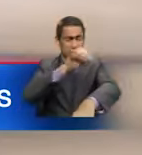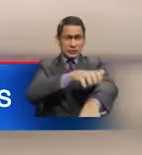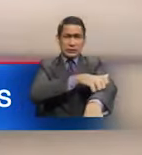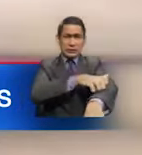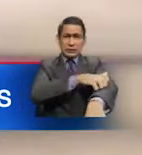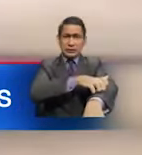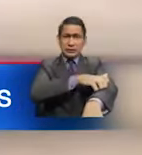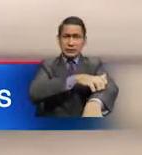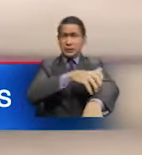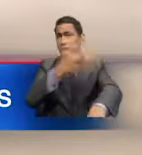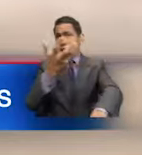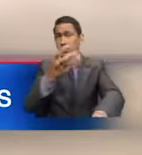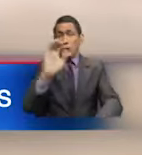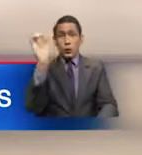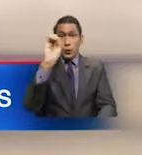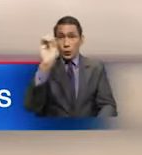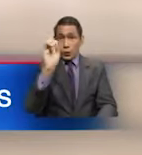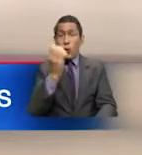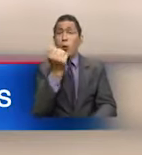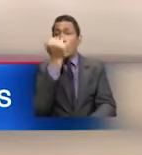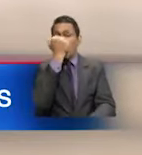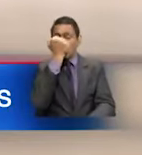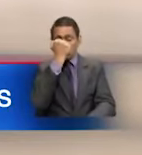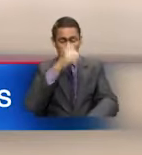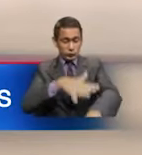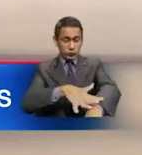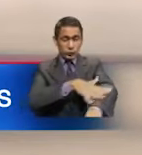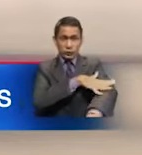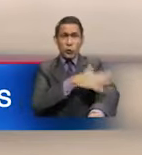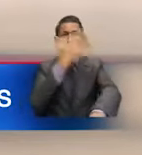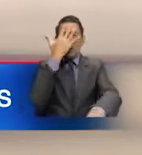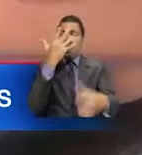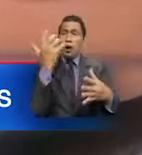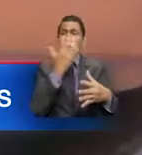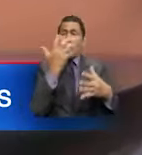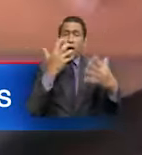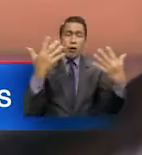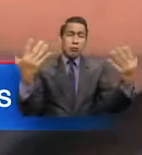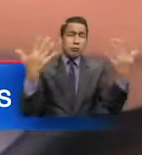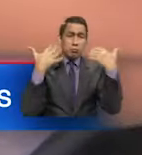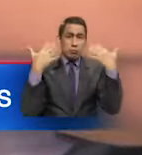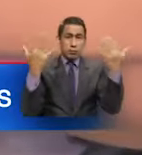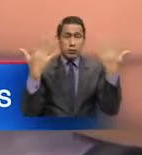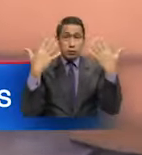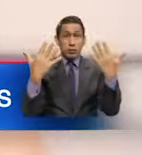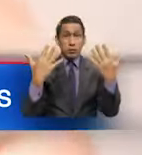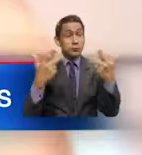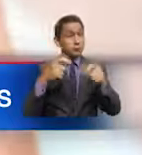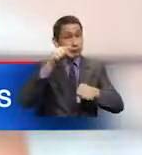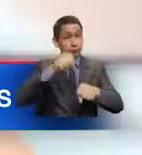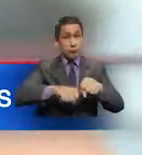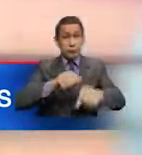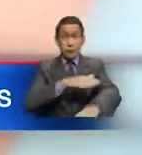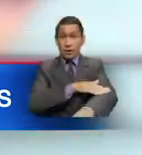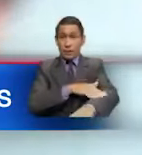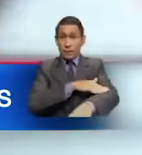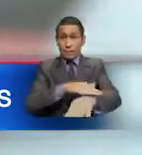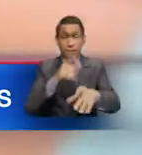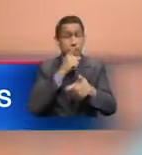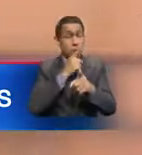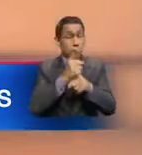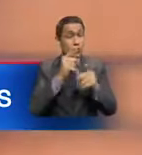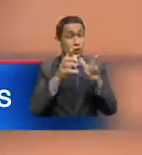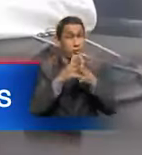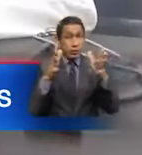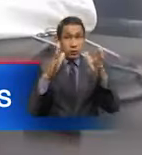o también se puede generar un sarpullido por el calor, entre otras afecciones en la piel. De ahí que hay que tomar mucha